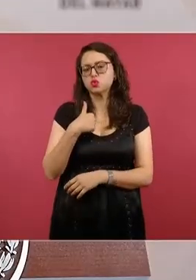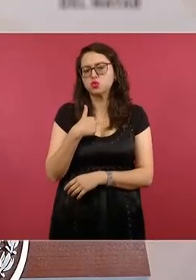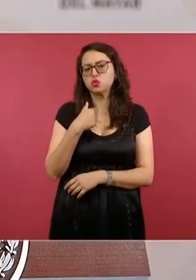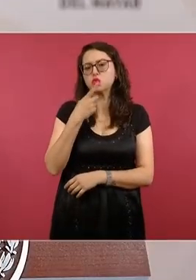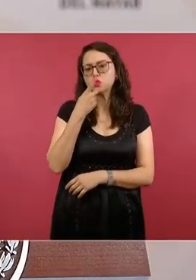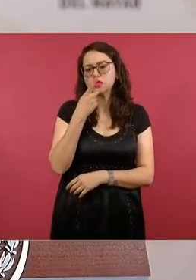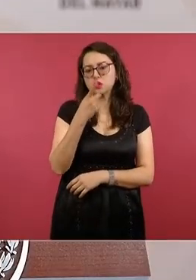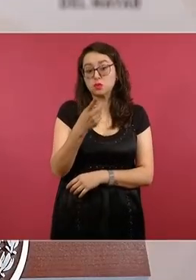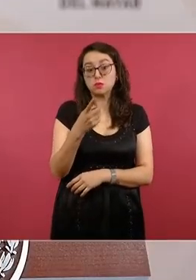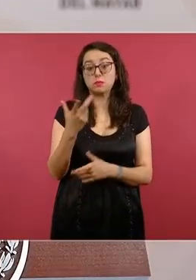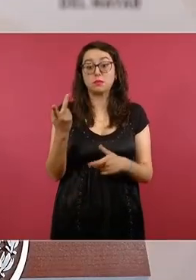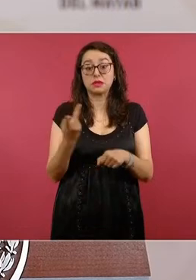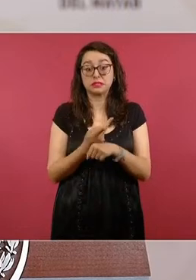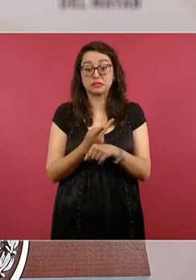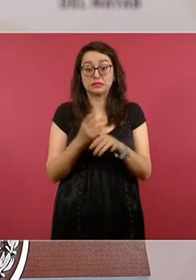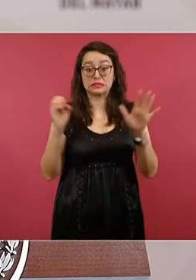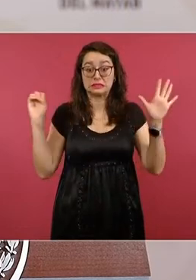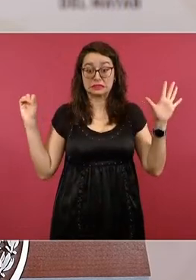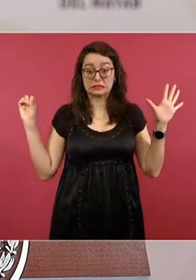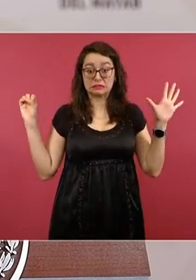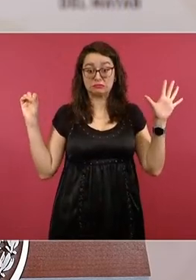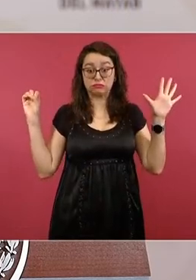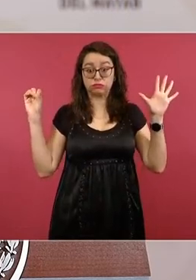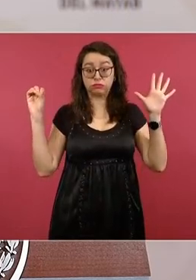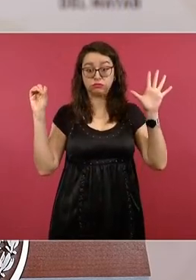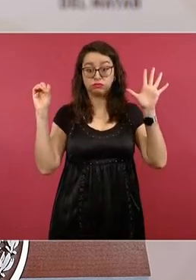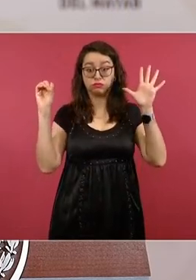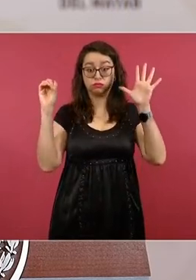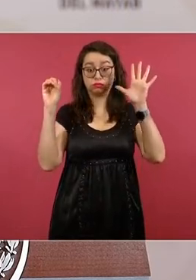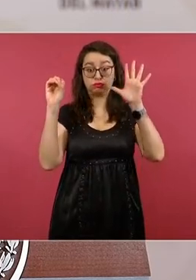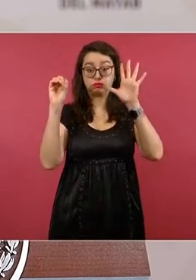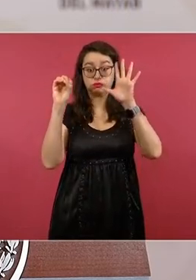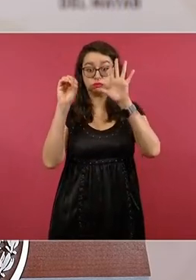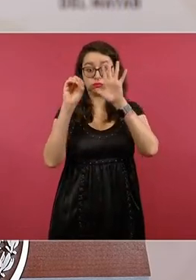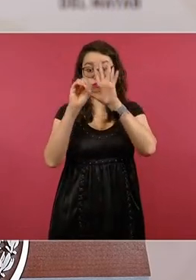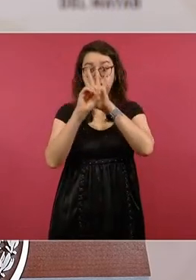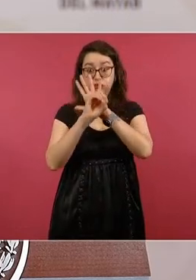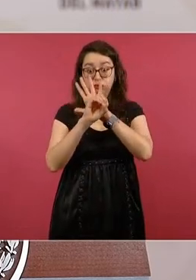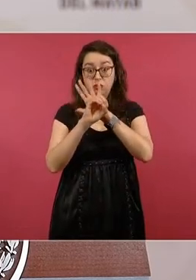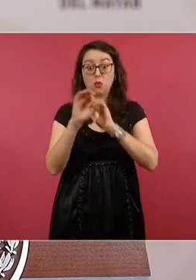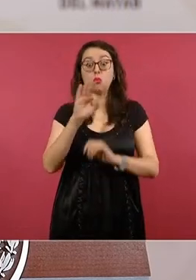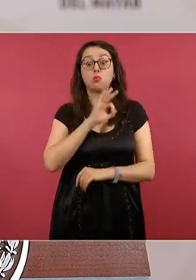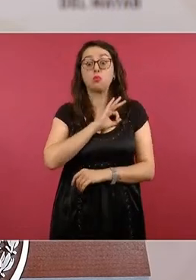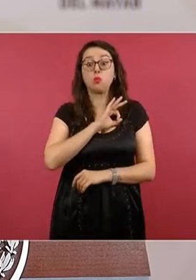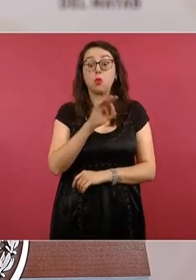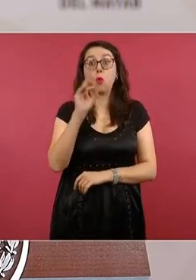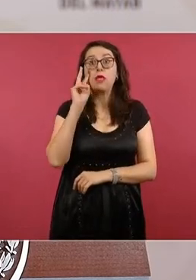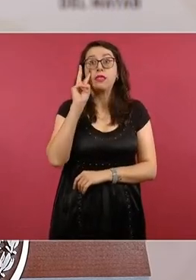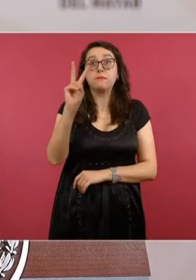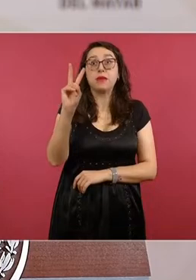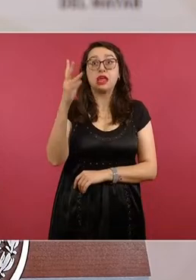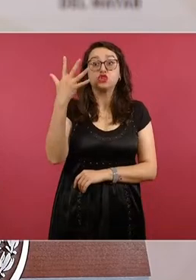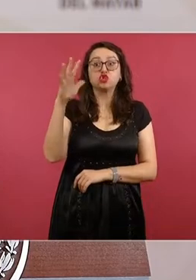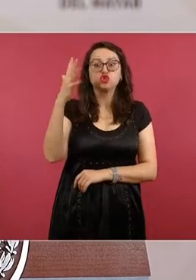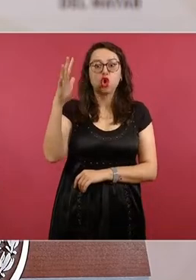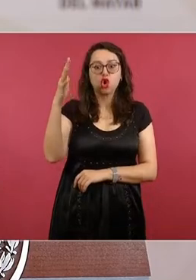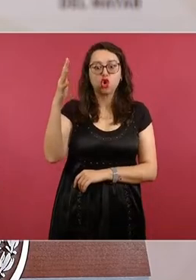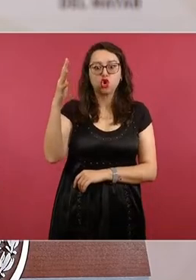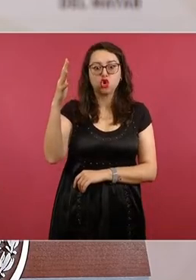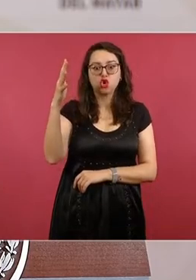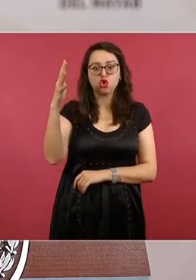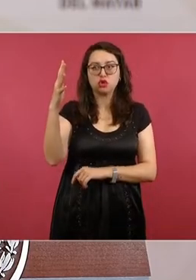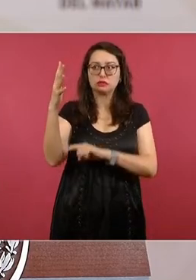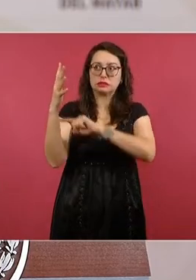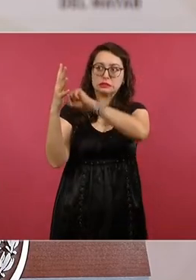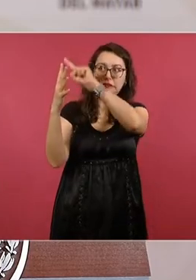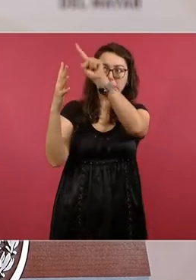un eclipse uno tiene la oportunidad de ver la atmósfera exterior o superior del Sol, que no puedes ver de otra forma. Digo, en la